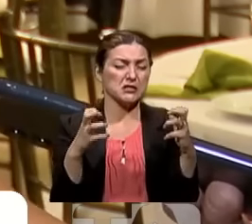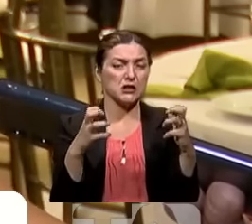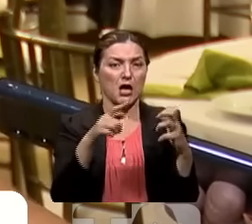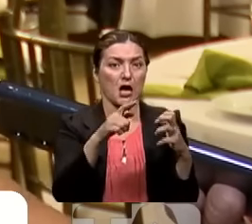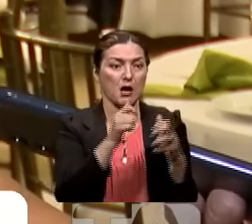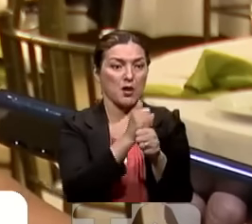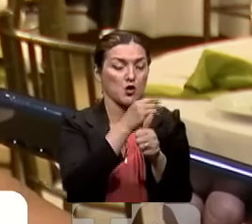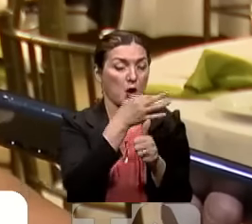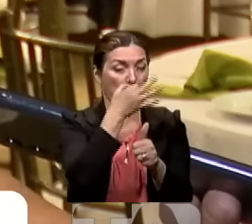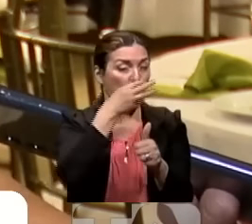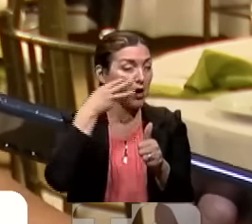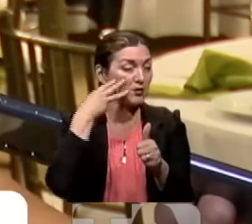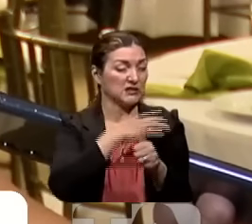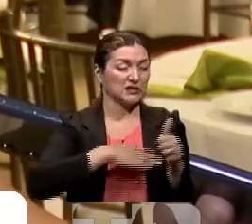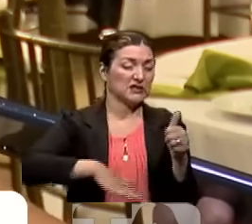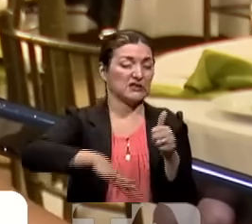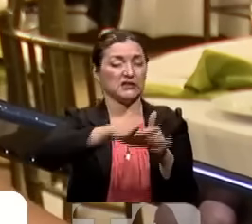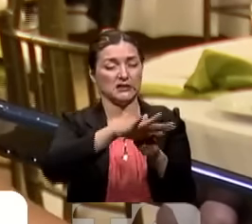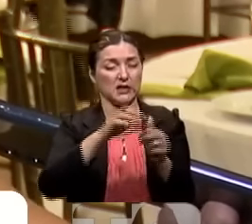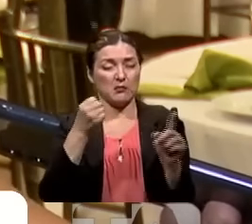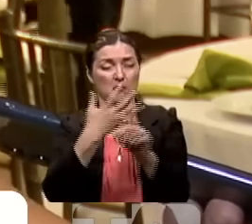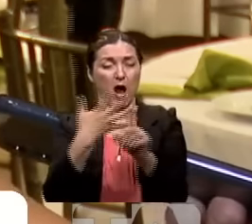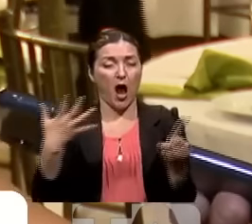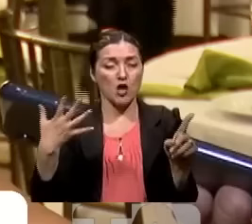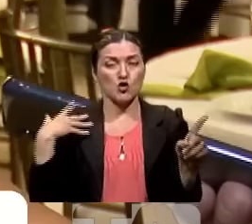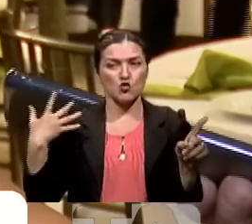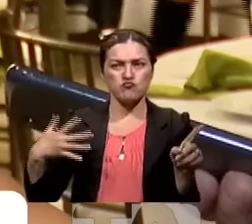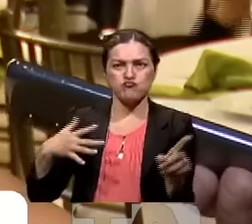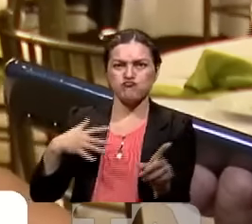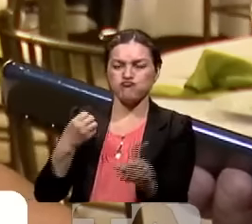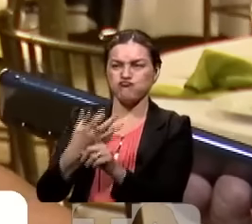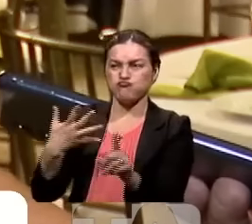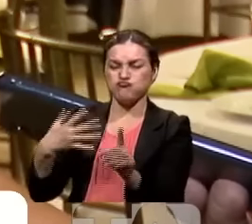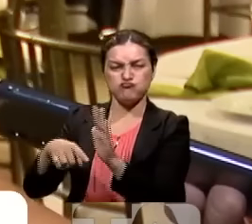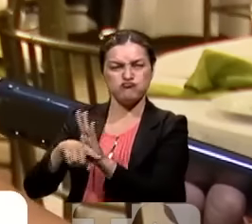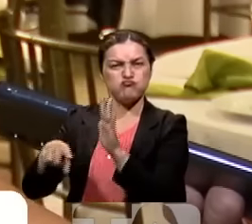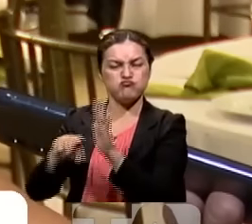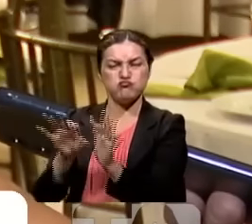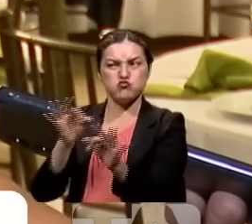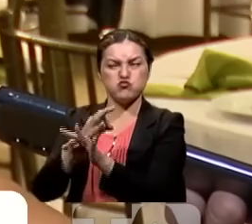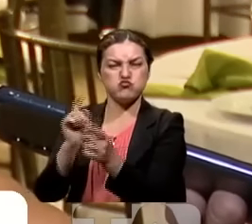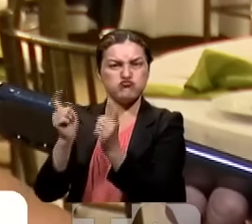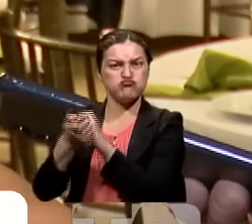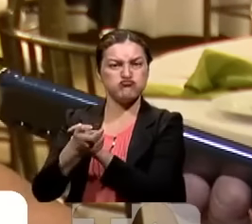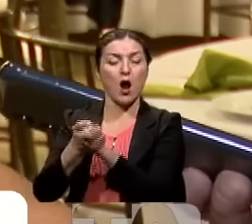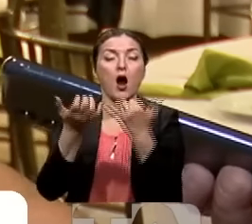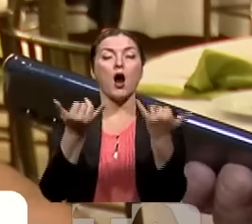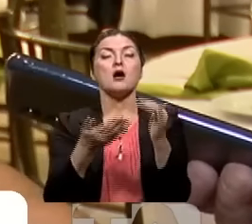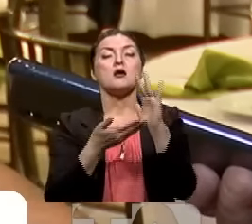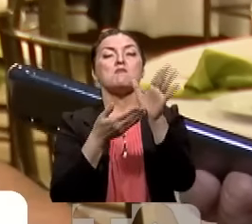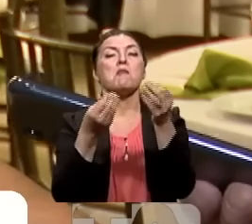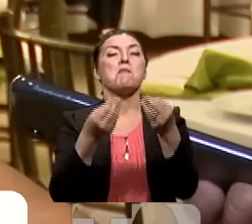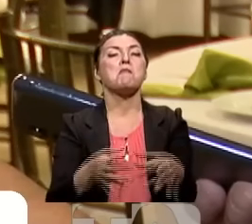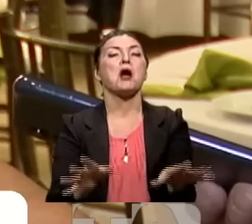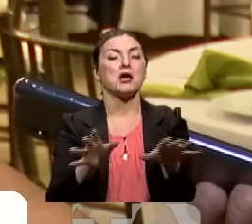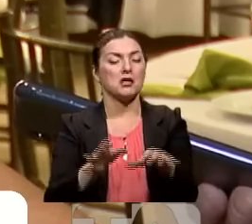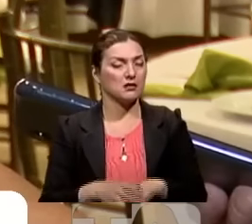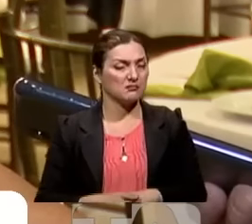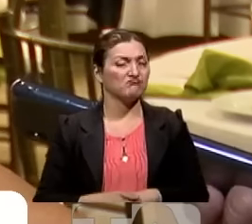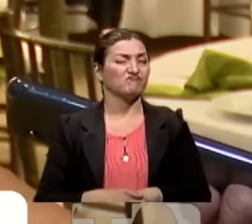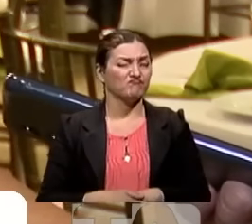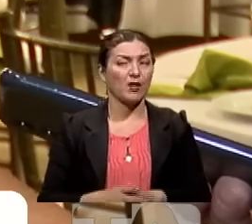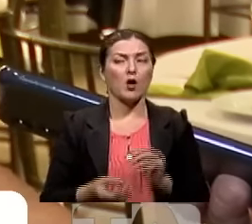de inflexión ecológica, es decir, este cambio radical de su funcionamiento. Lo que se registra ahora actualmente como pérdida está entre